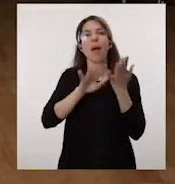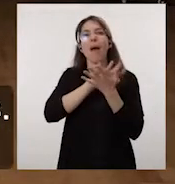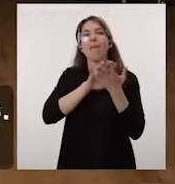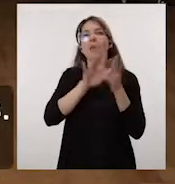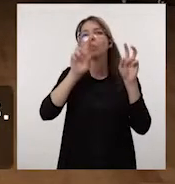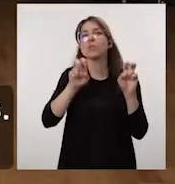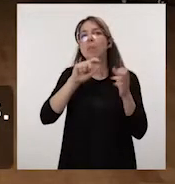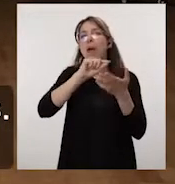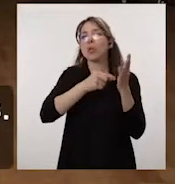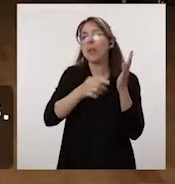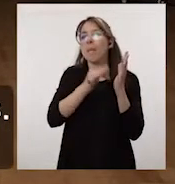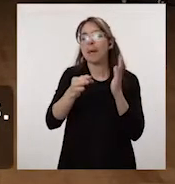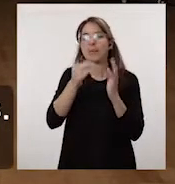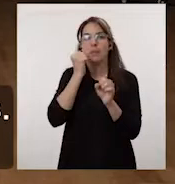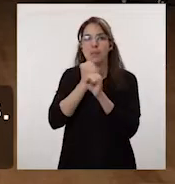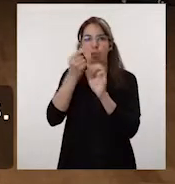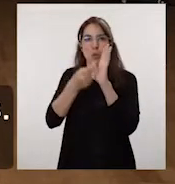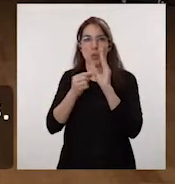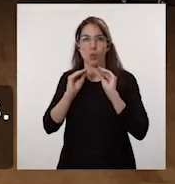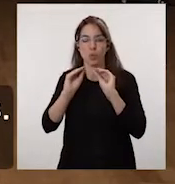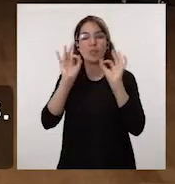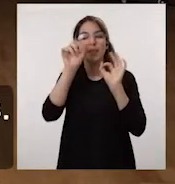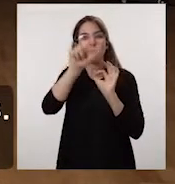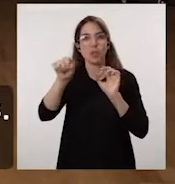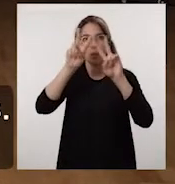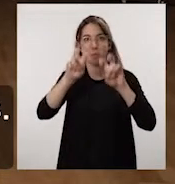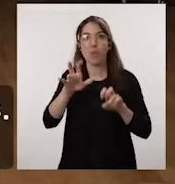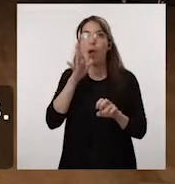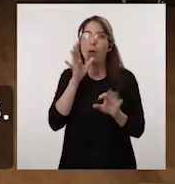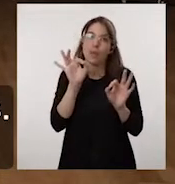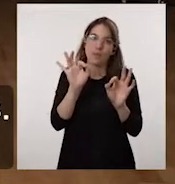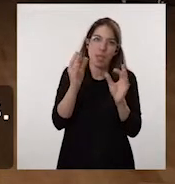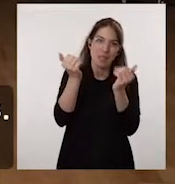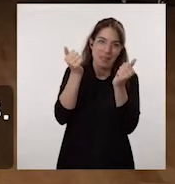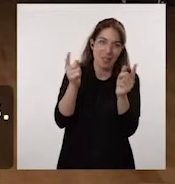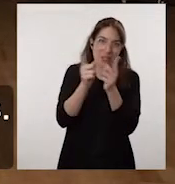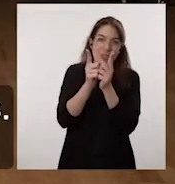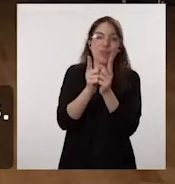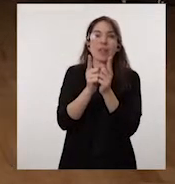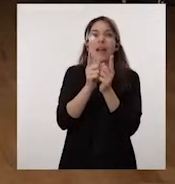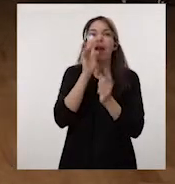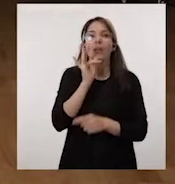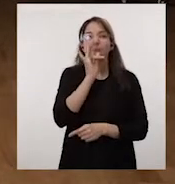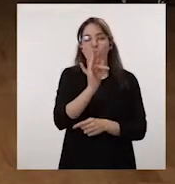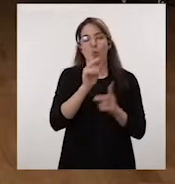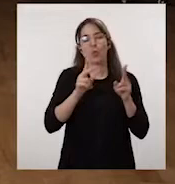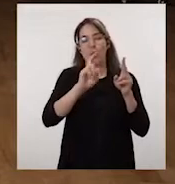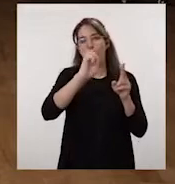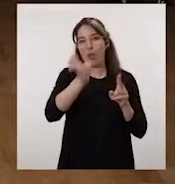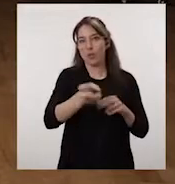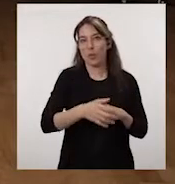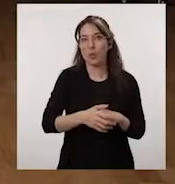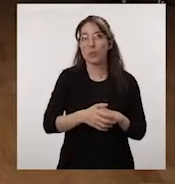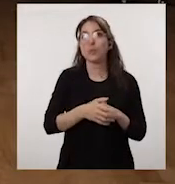vamos a hacer sobre contratación y condiciones laborales de los investigadores pero ahora te despido y si me lo permites vamos a pasarte al siguiente bloque